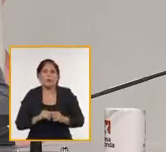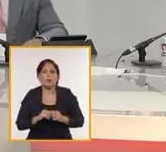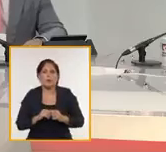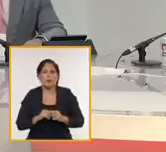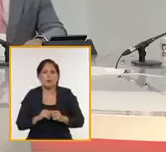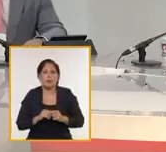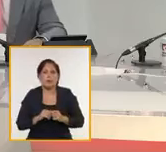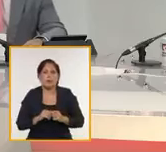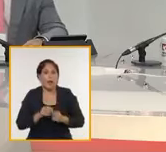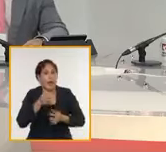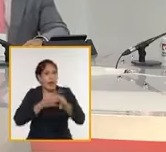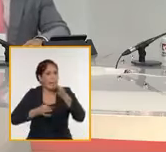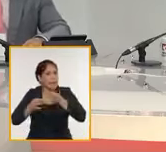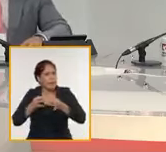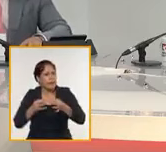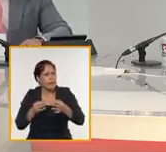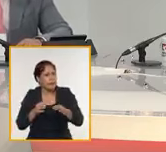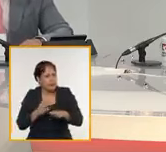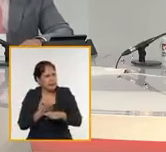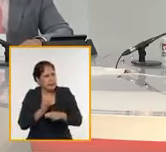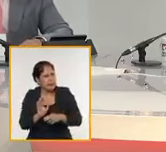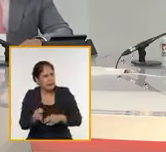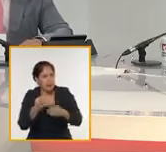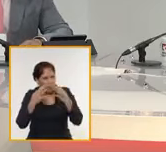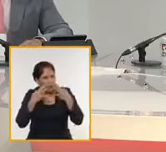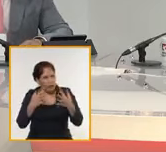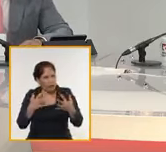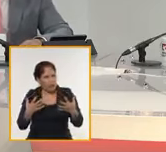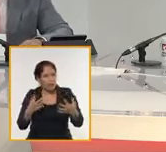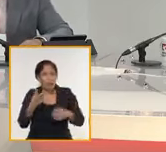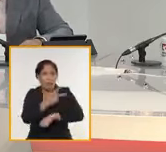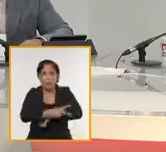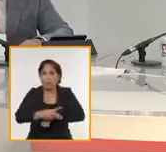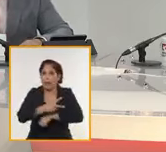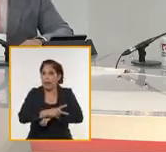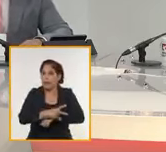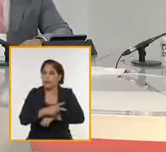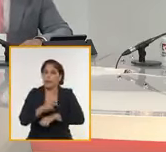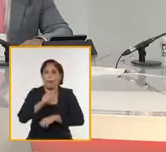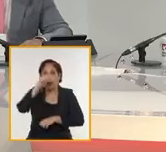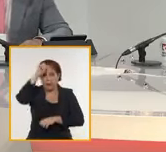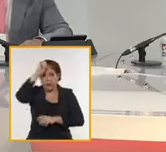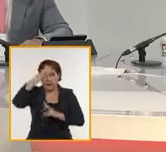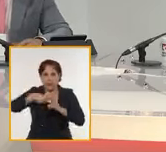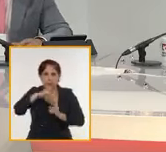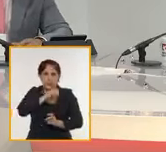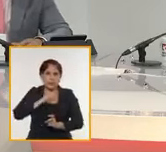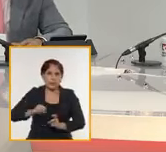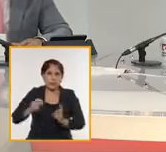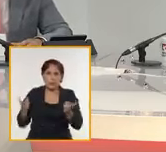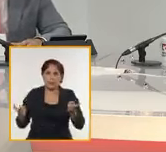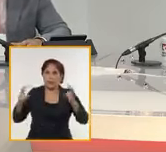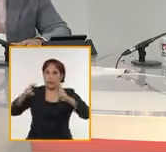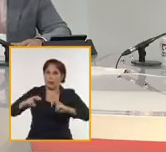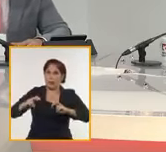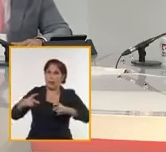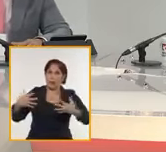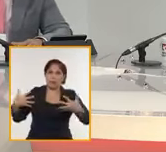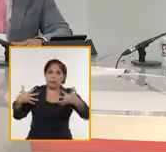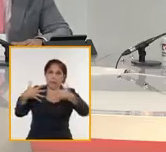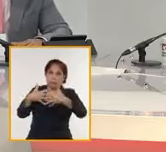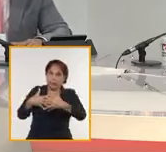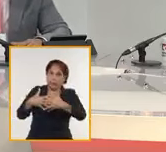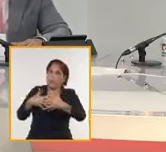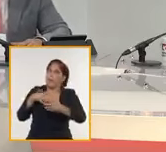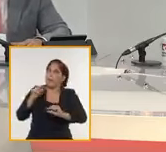quisiera que nos hablara sobre eso también. Es decir, la importancia que tiene que dos países como India y China se hayan acercado y